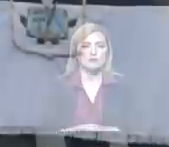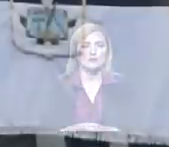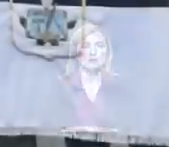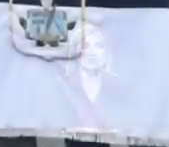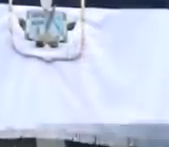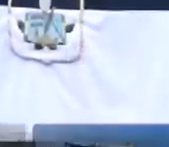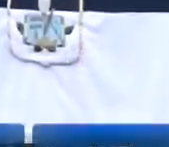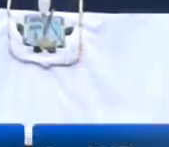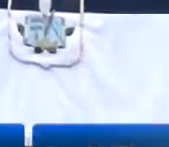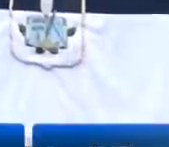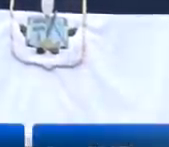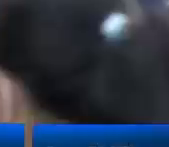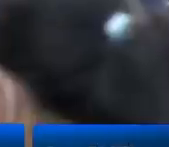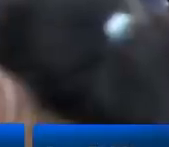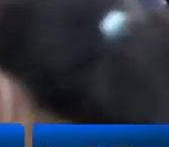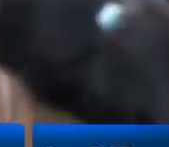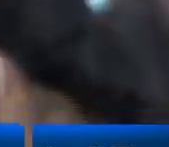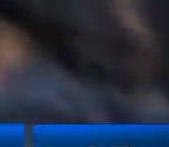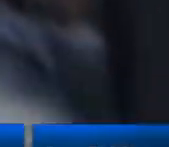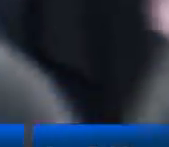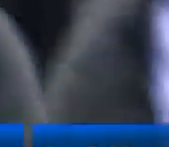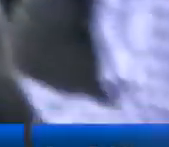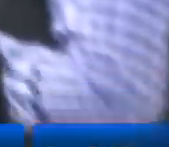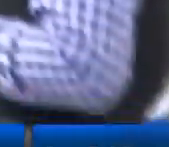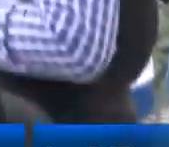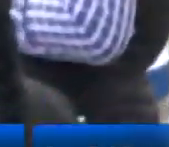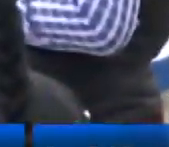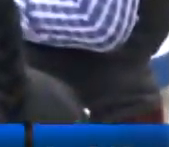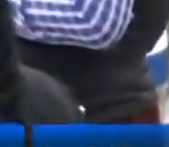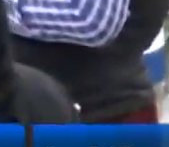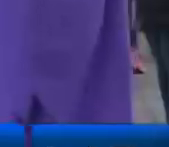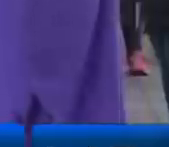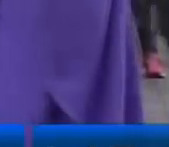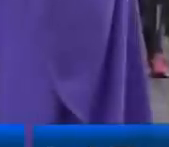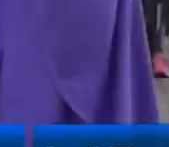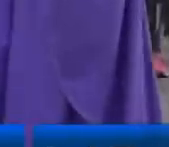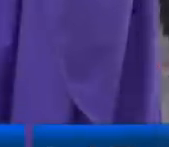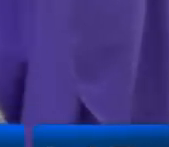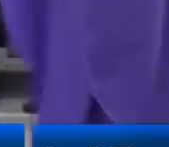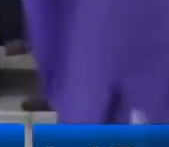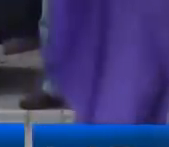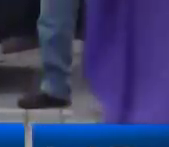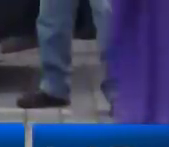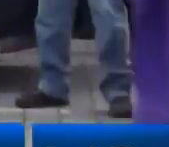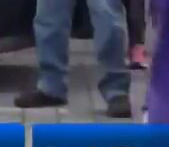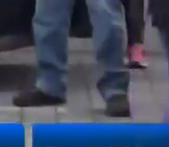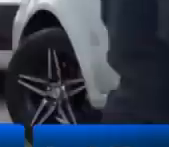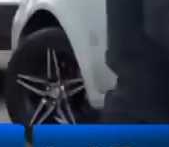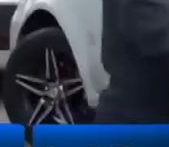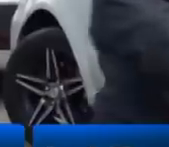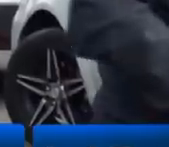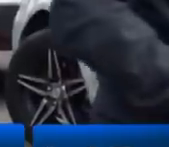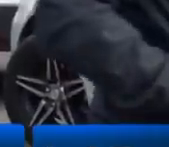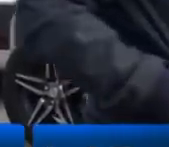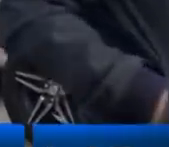y consignas de respaldo, los deportistas acompañaron a los familiares de Rubén Darío Tatés, ciclista que perdió la vida la semana pasada